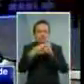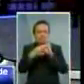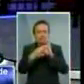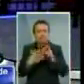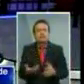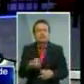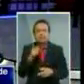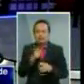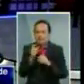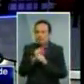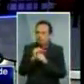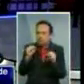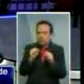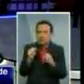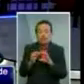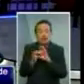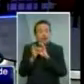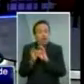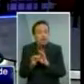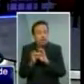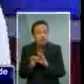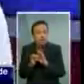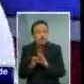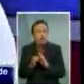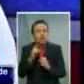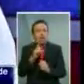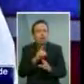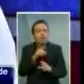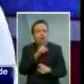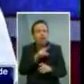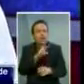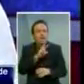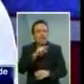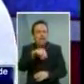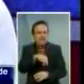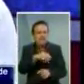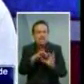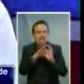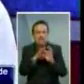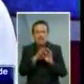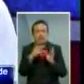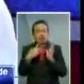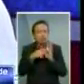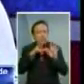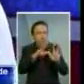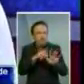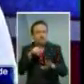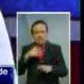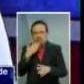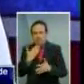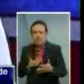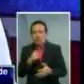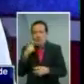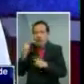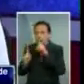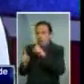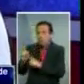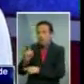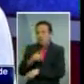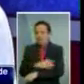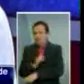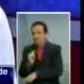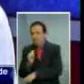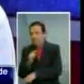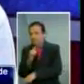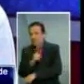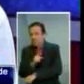titánica, si no imposible romper el binominal. Obviamente que le agradezco el cupo a Renovación Nacional, como se lo agradecí el año 2009, donde poca gente me tenía fe, sí, poca gente creía que yo